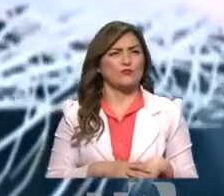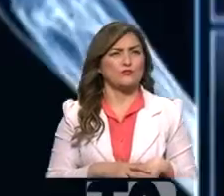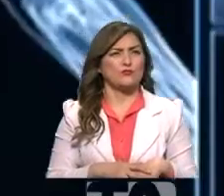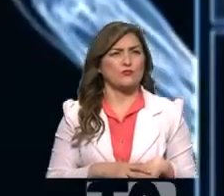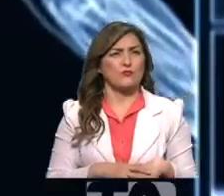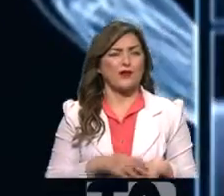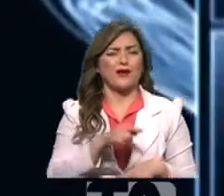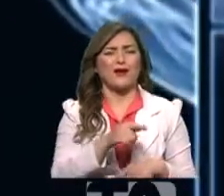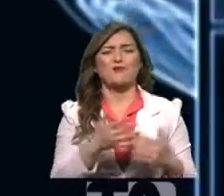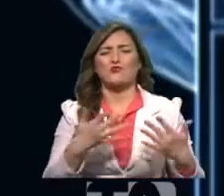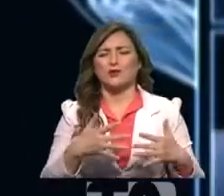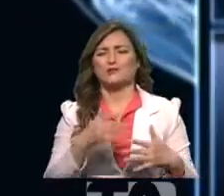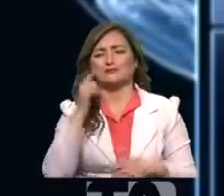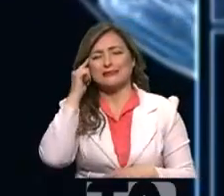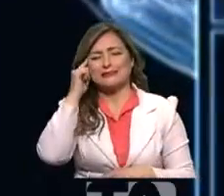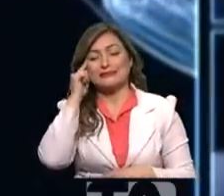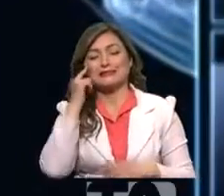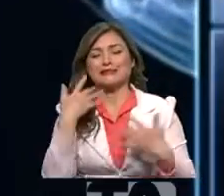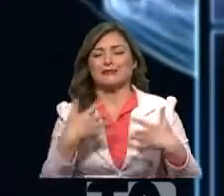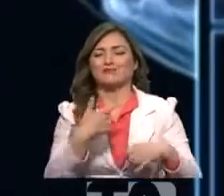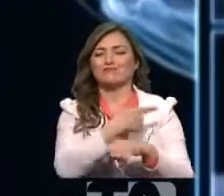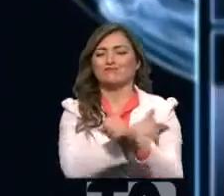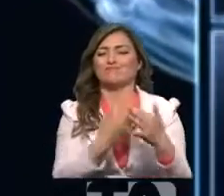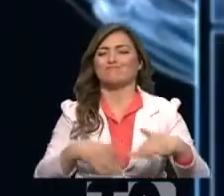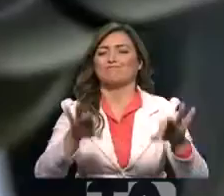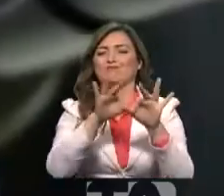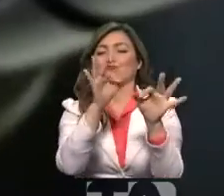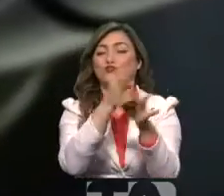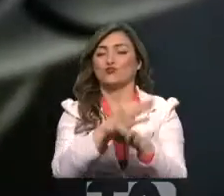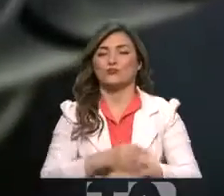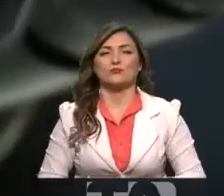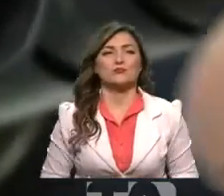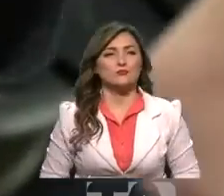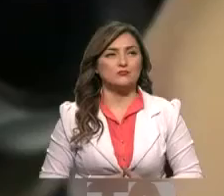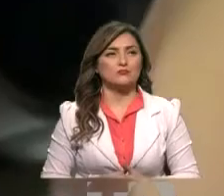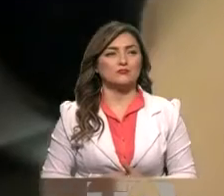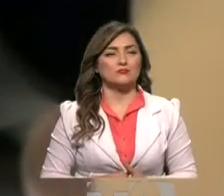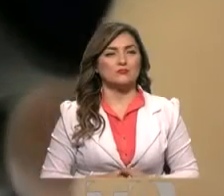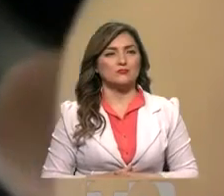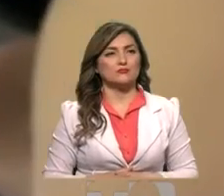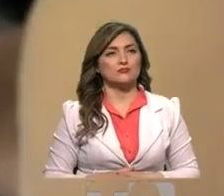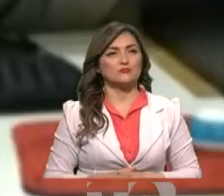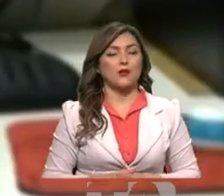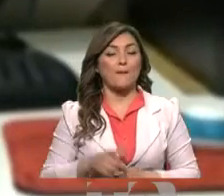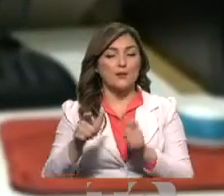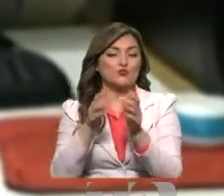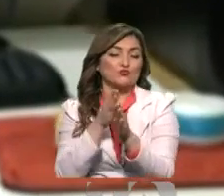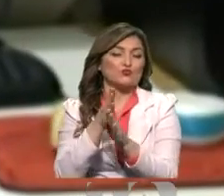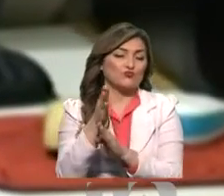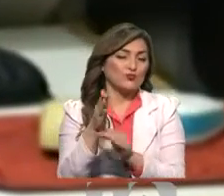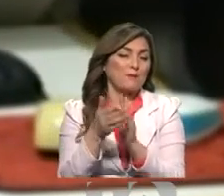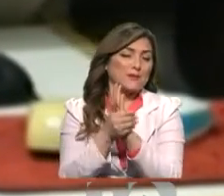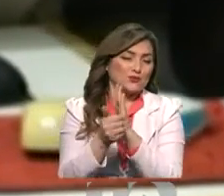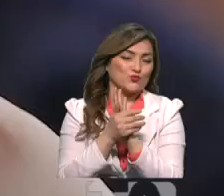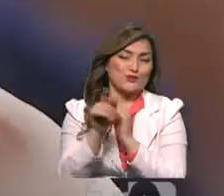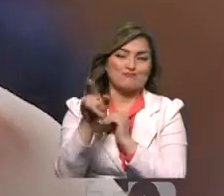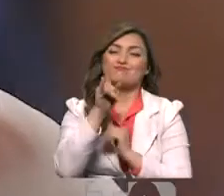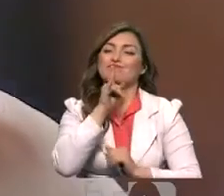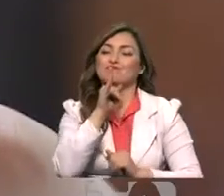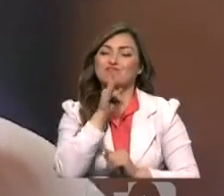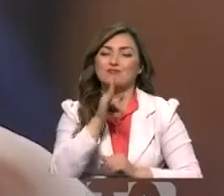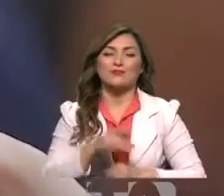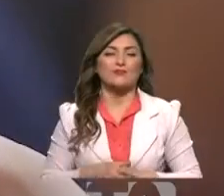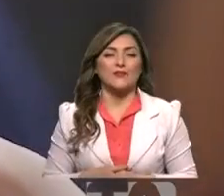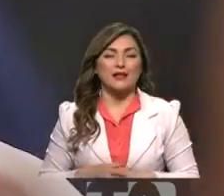país, es para que ustedes entiendan que las vacunas funcionan. Los expertos, pues nuevamente desde los Estados Unidos, desde